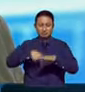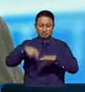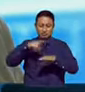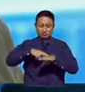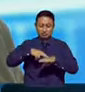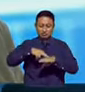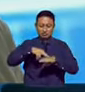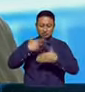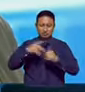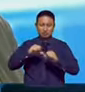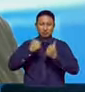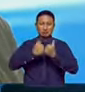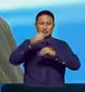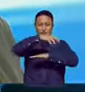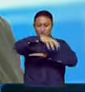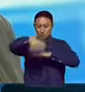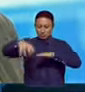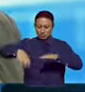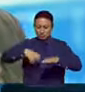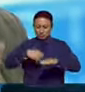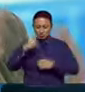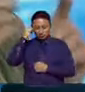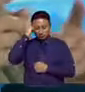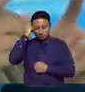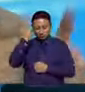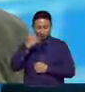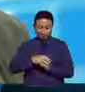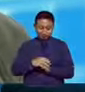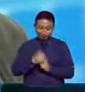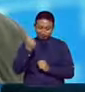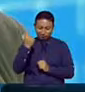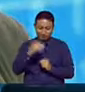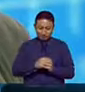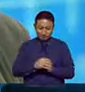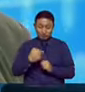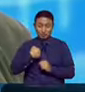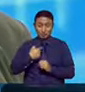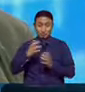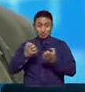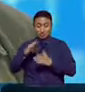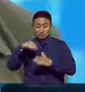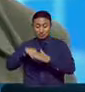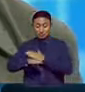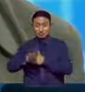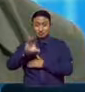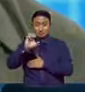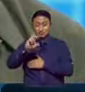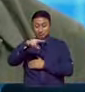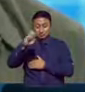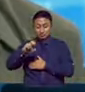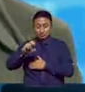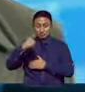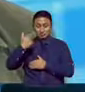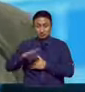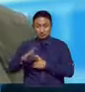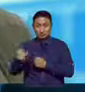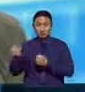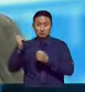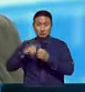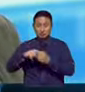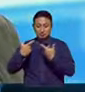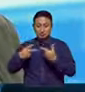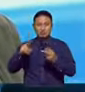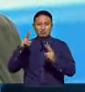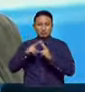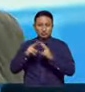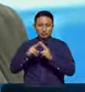asambleístas provinciales. Y yo traté primero de entrar al Consejo Nacional Electoral cuando se cerró la inscripción para conocer